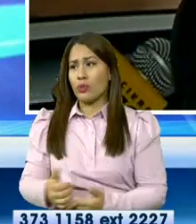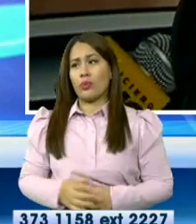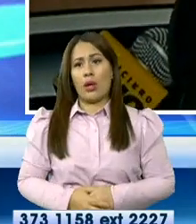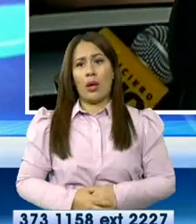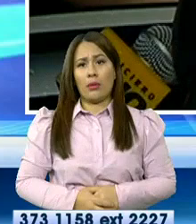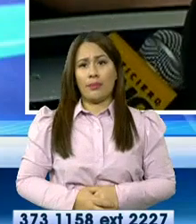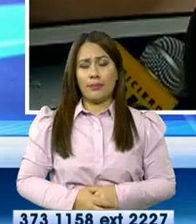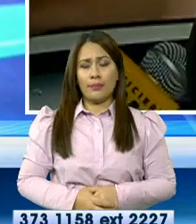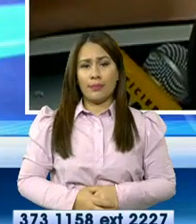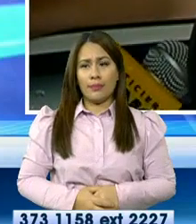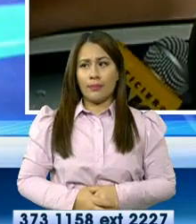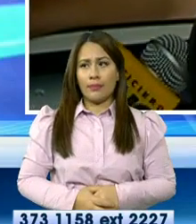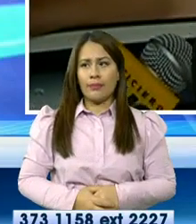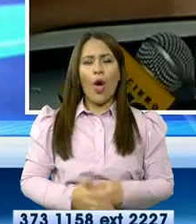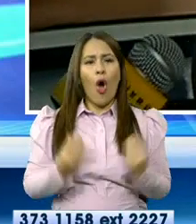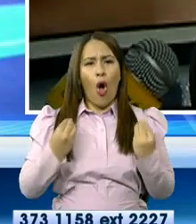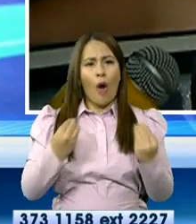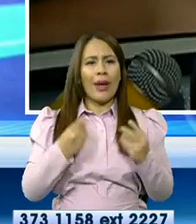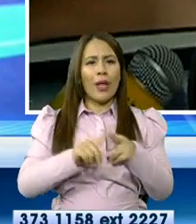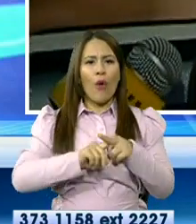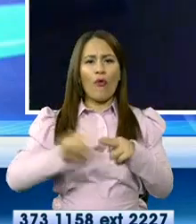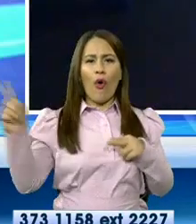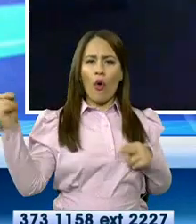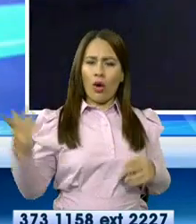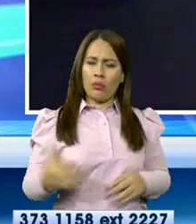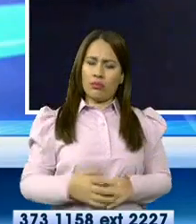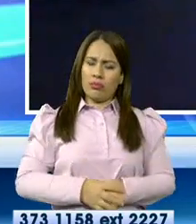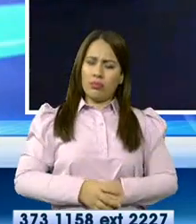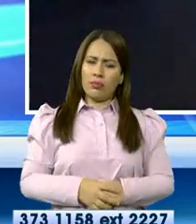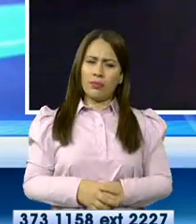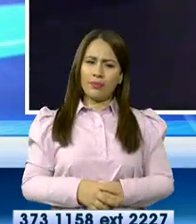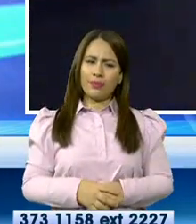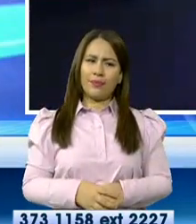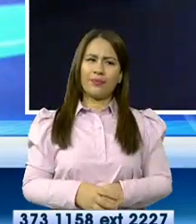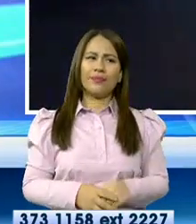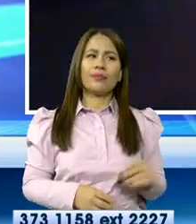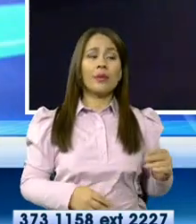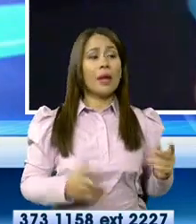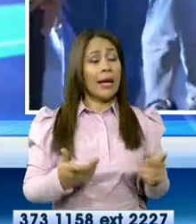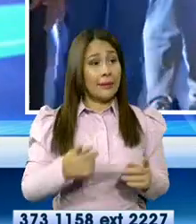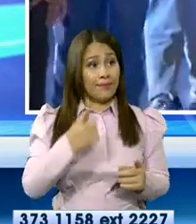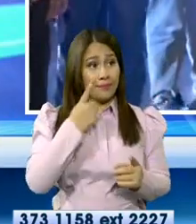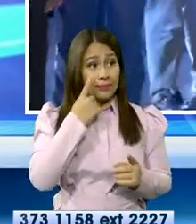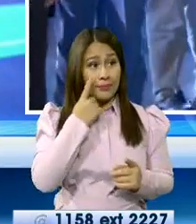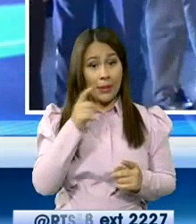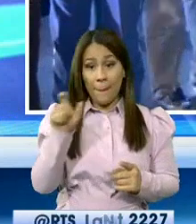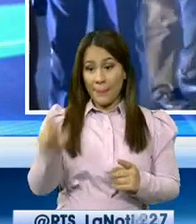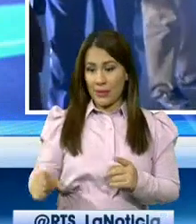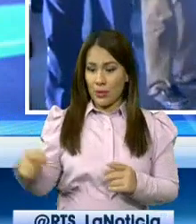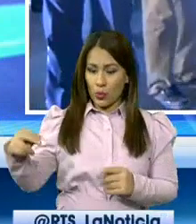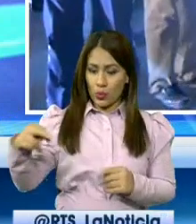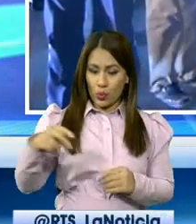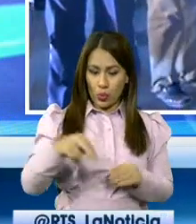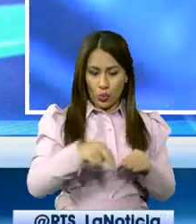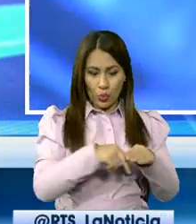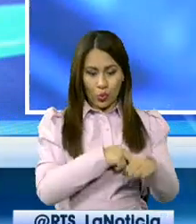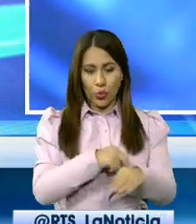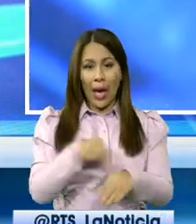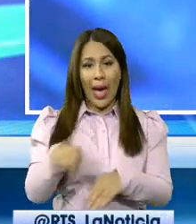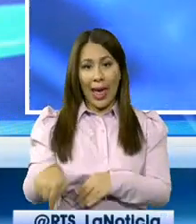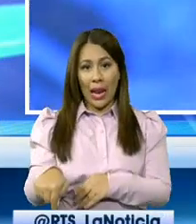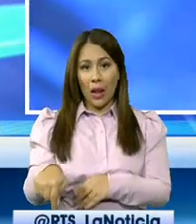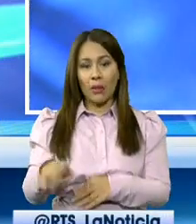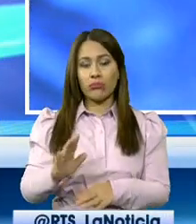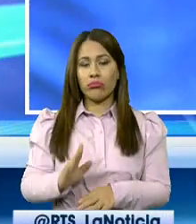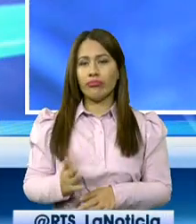No, en un acto de cobardía, Hugo, se mandan a cambiar. Si fue imprudencia del peatón, del señor, de la víctima. Así es. Aquí